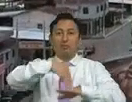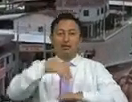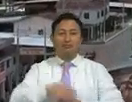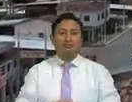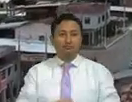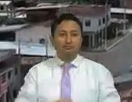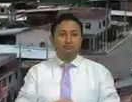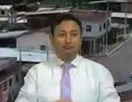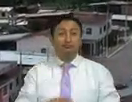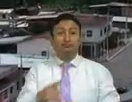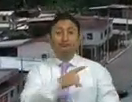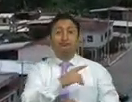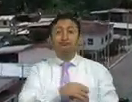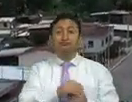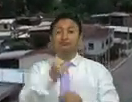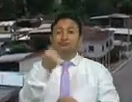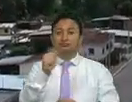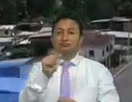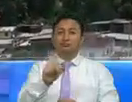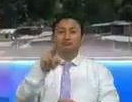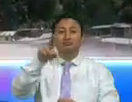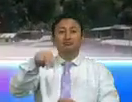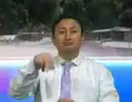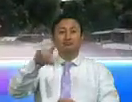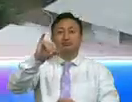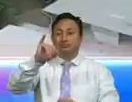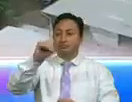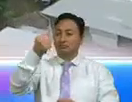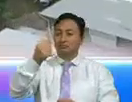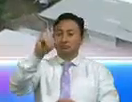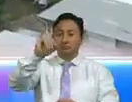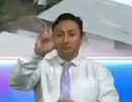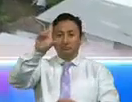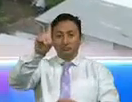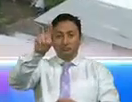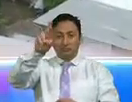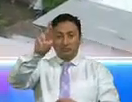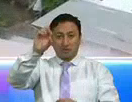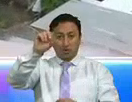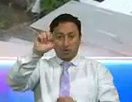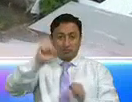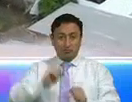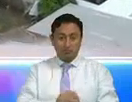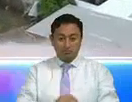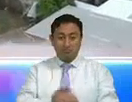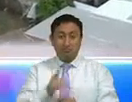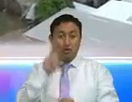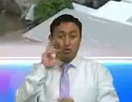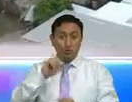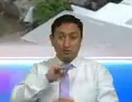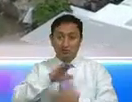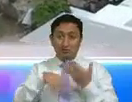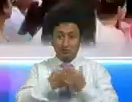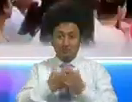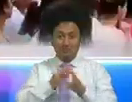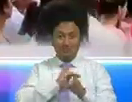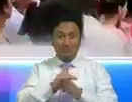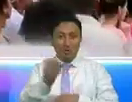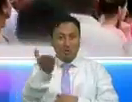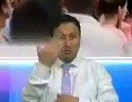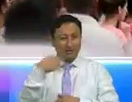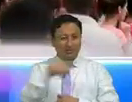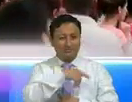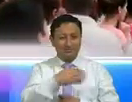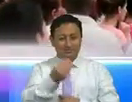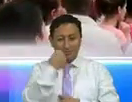la parroquia san isidro del cantón sucre es un hermoso lugar del ecuador que invita a turistas nacionales y extranjeros a disfrutar